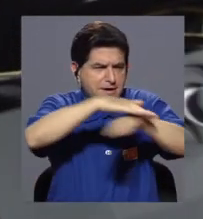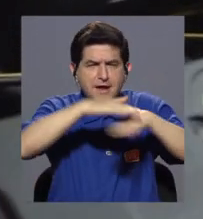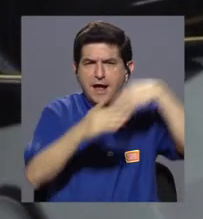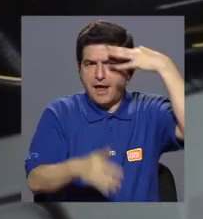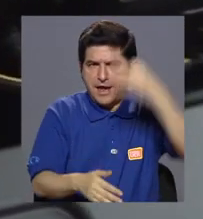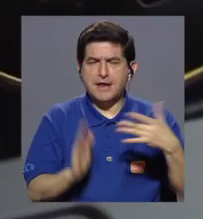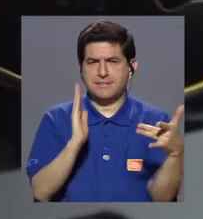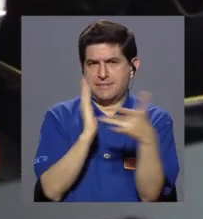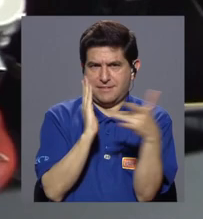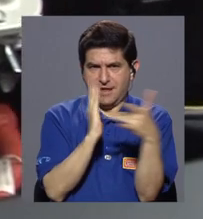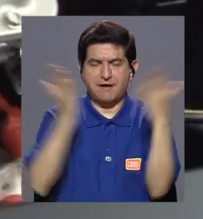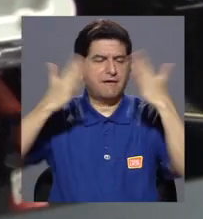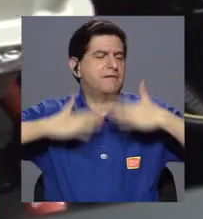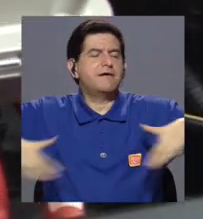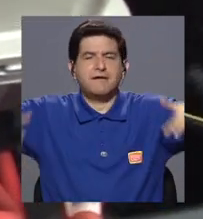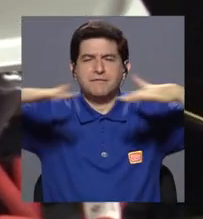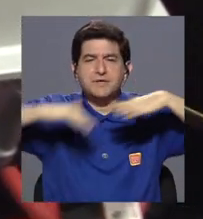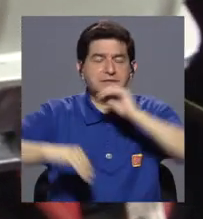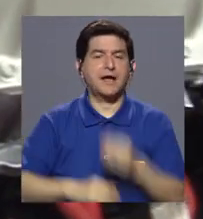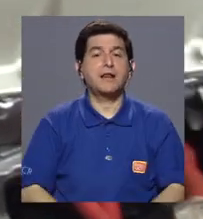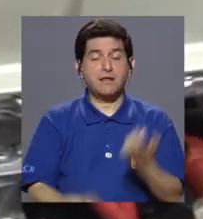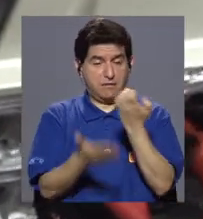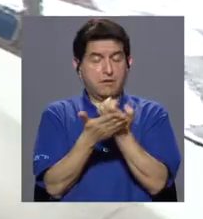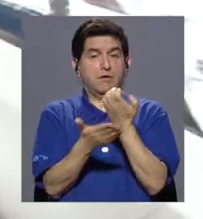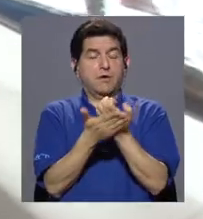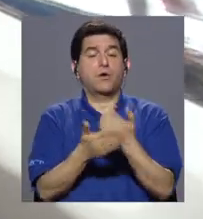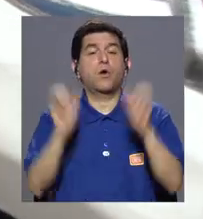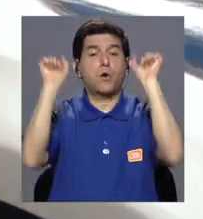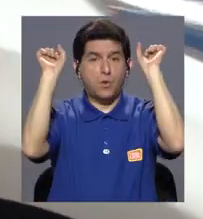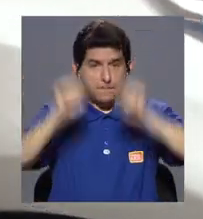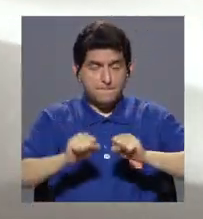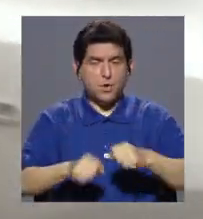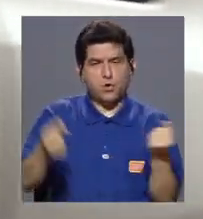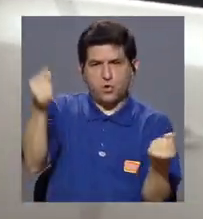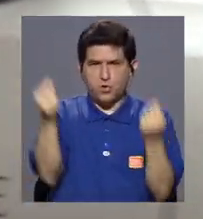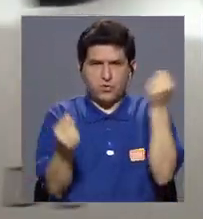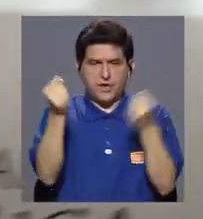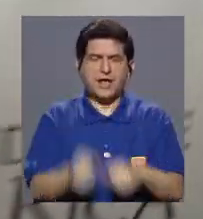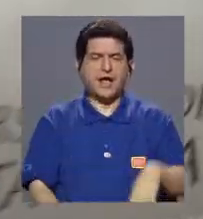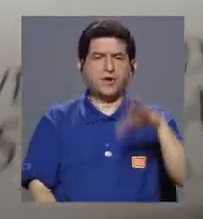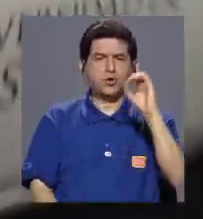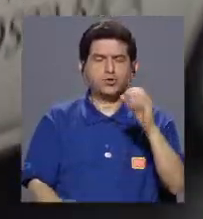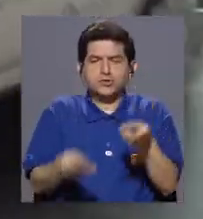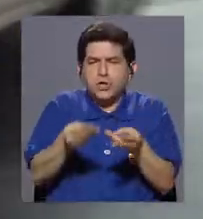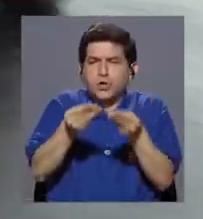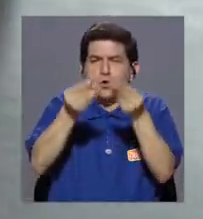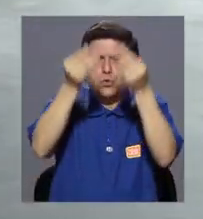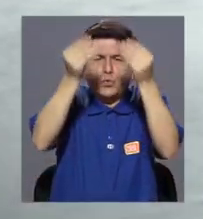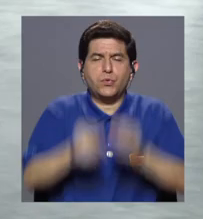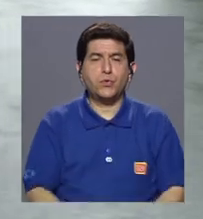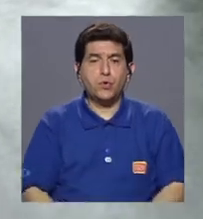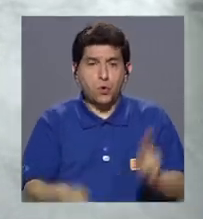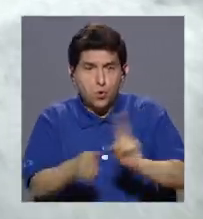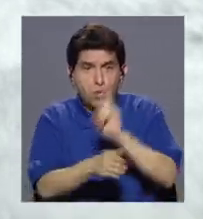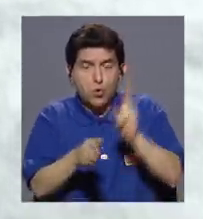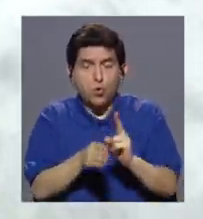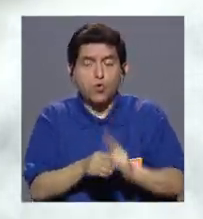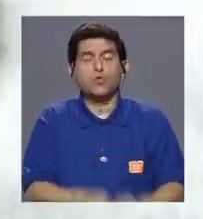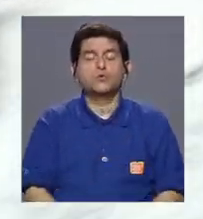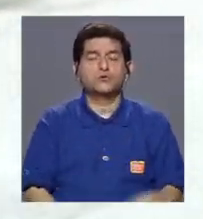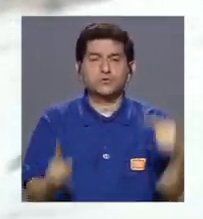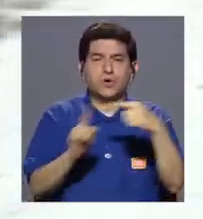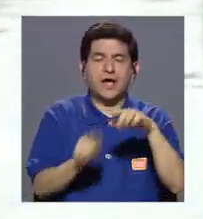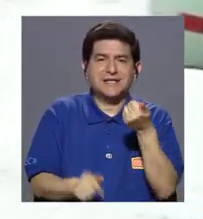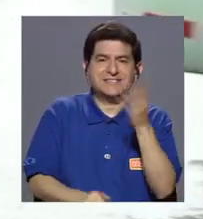está basada en criterios técnicos, ambientales y económicos para que haya automóviles de cero emisiones con una vida útil